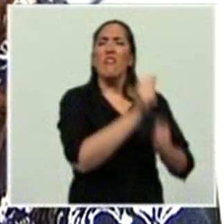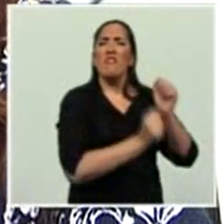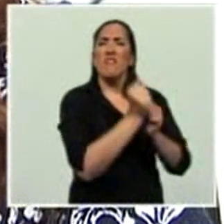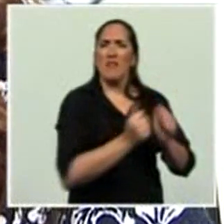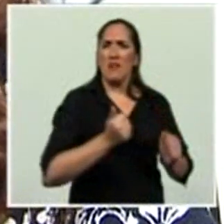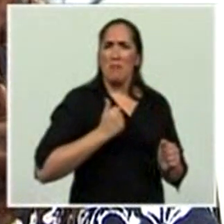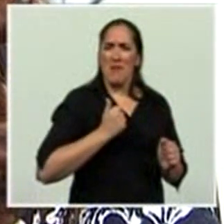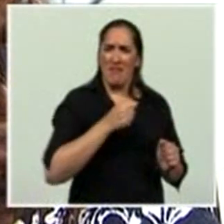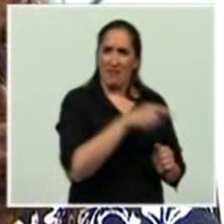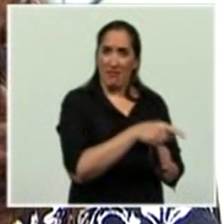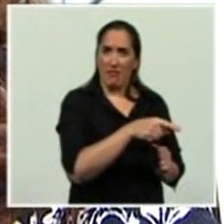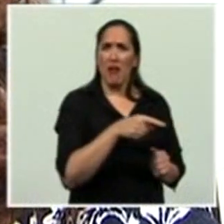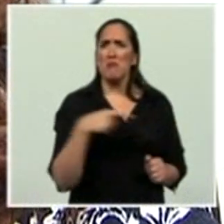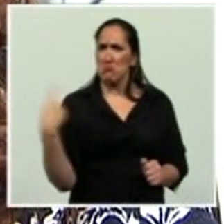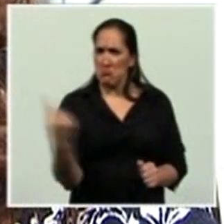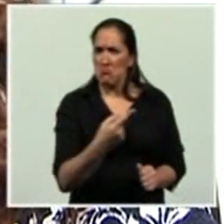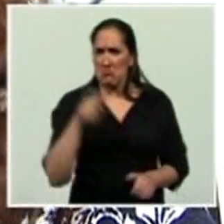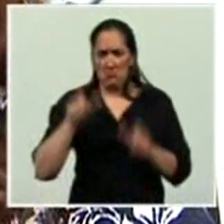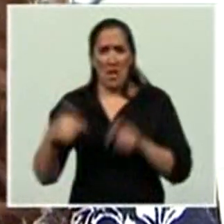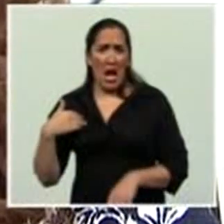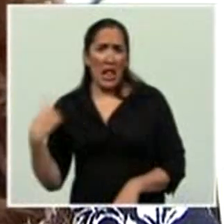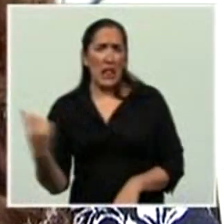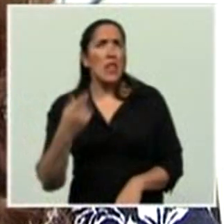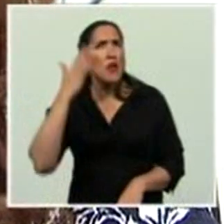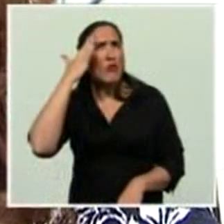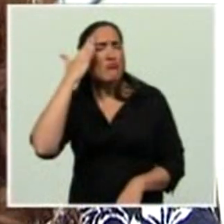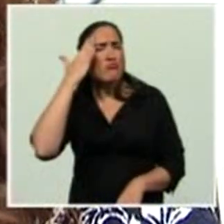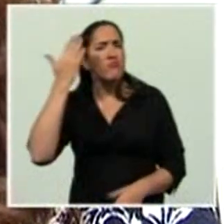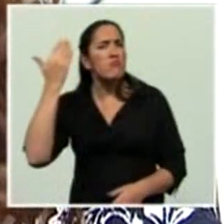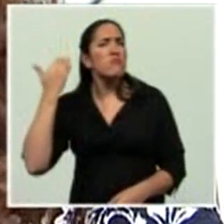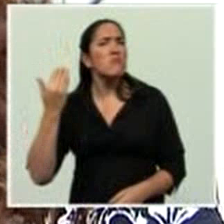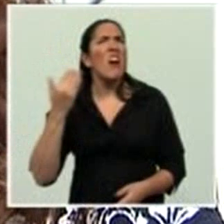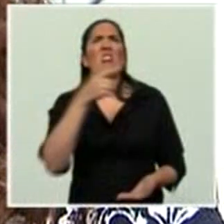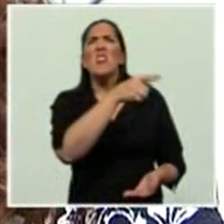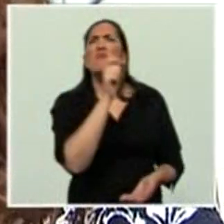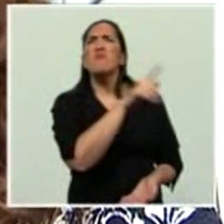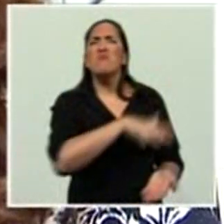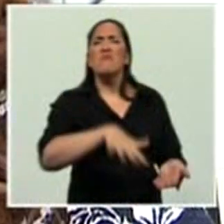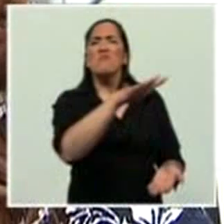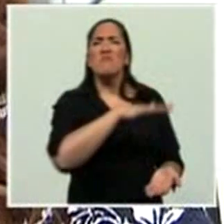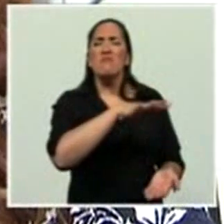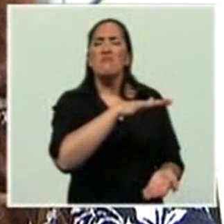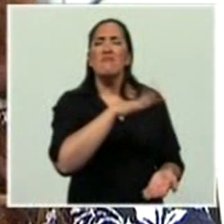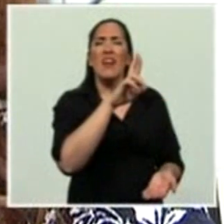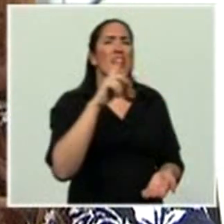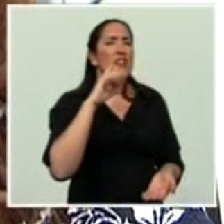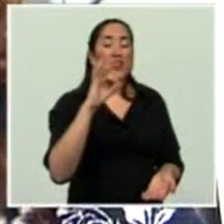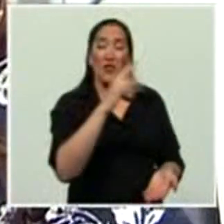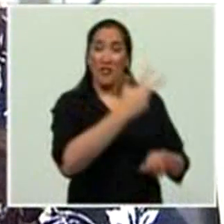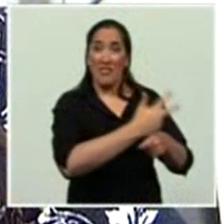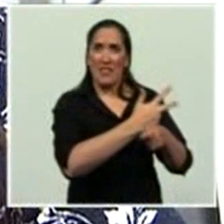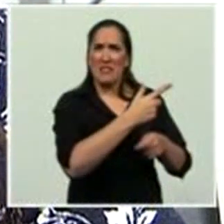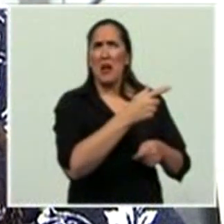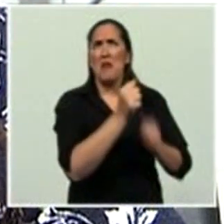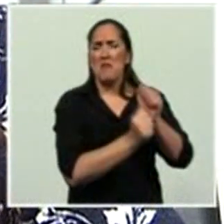los argentinos conocíamos o nos acordábamos de Río tercero y de fabricaciones